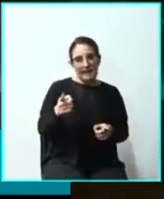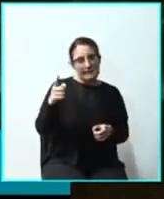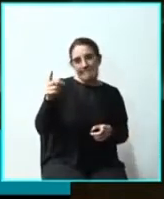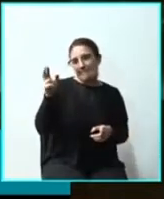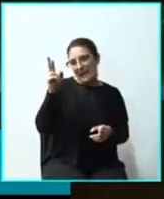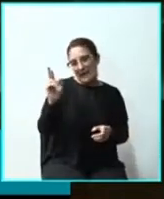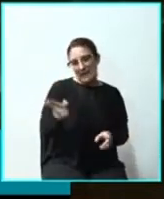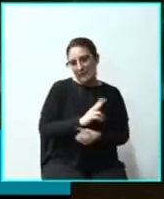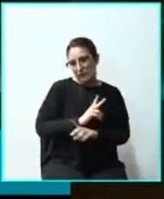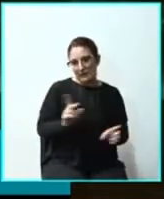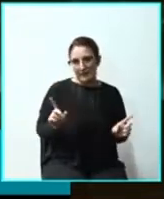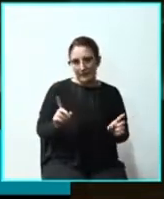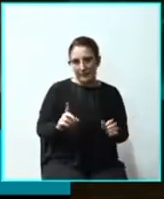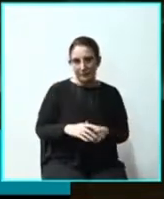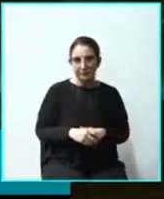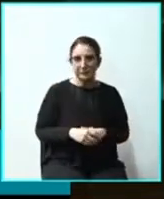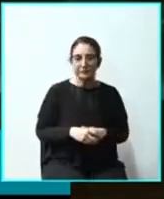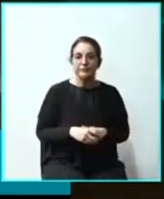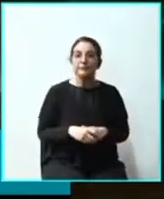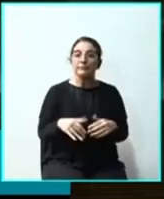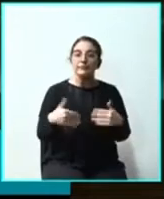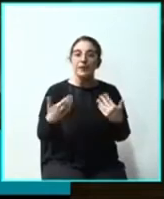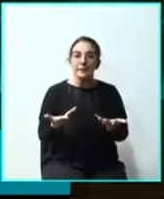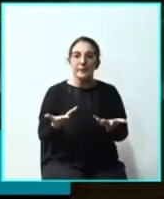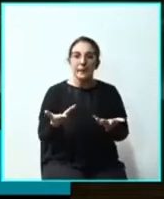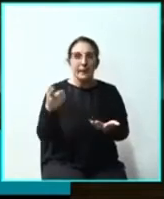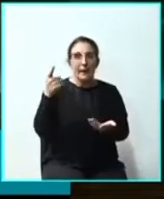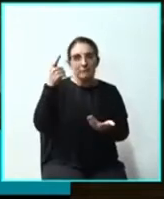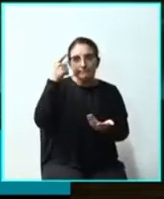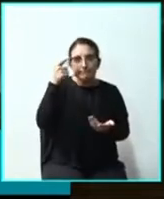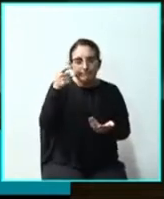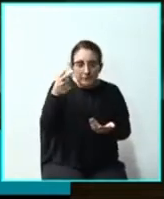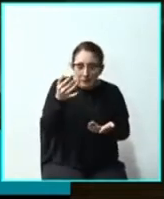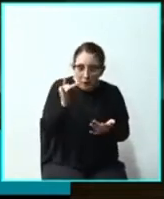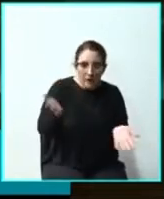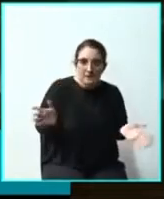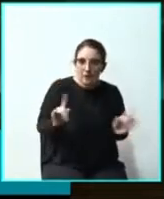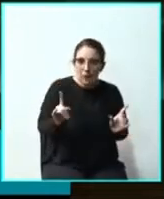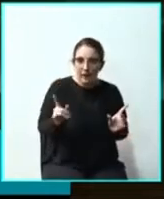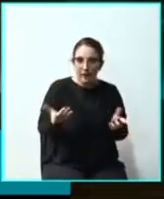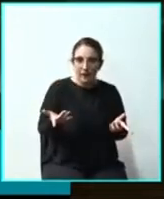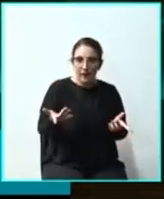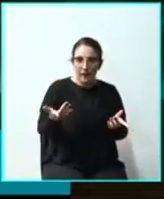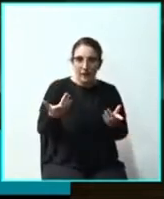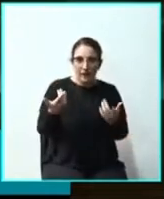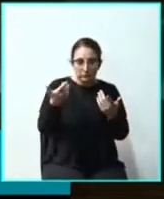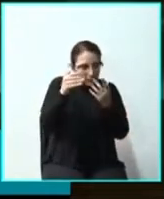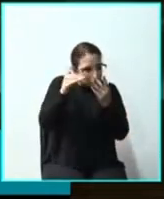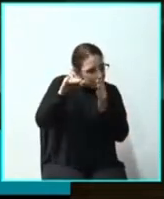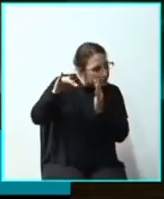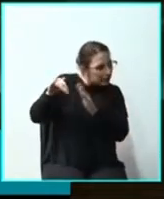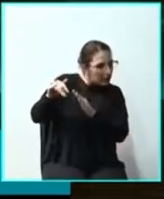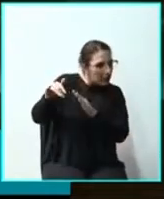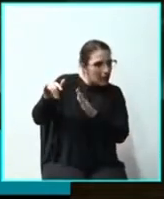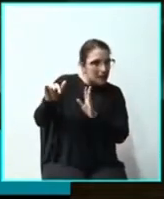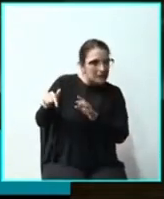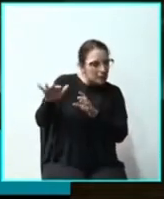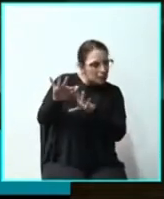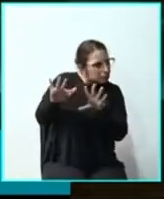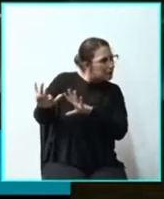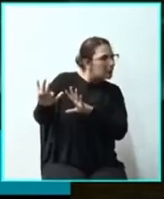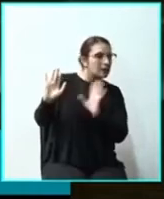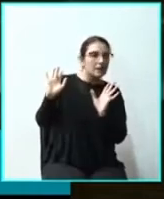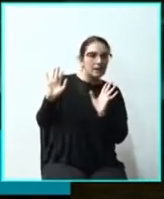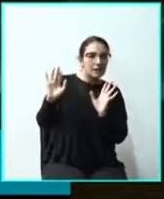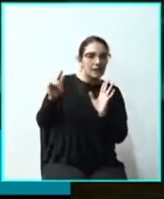irresponsable para no tener en cuenta lo que ocurre, abstraer la realidad tal cual se desarrolla y